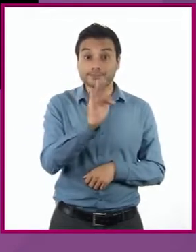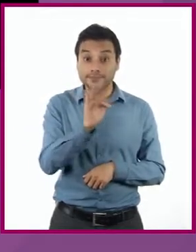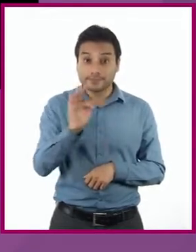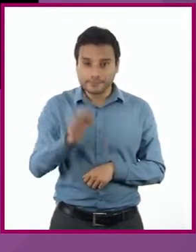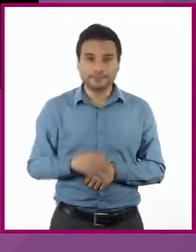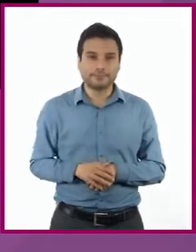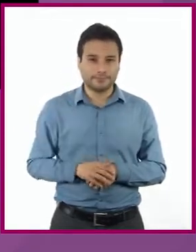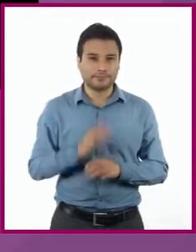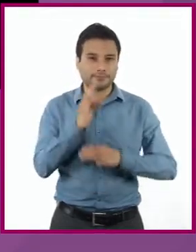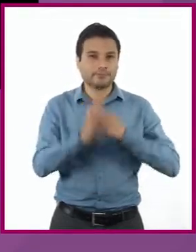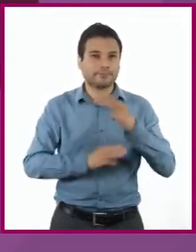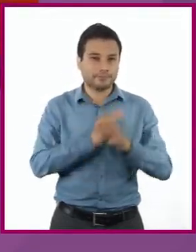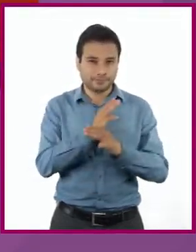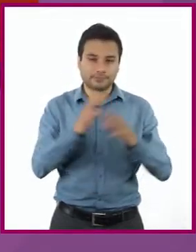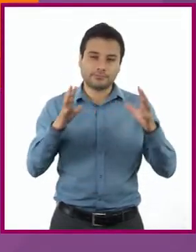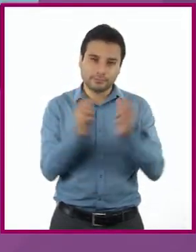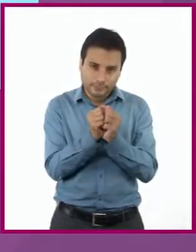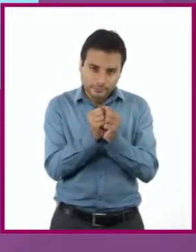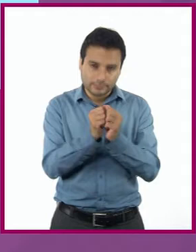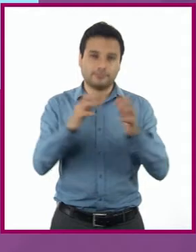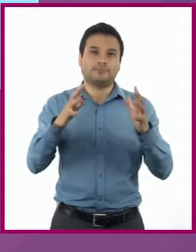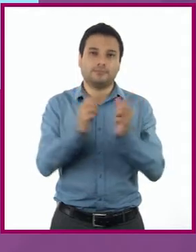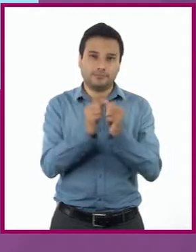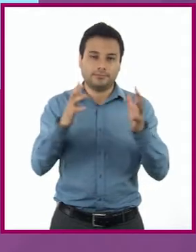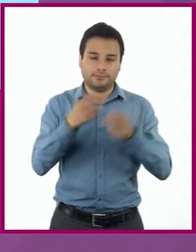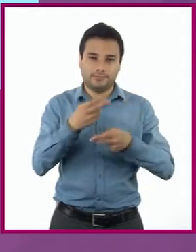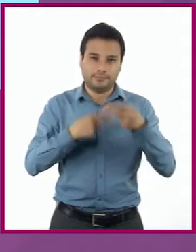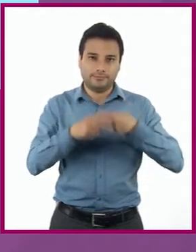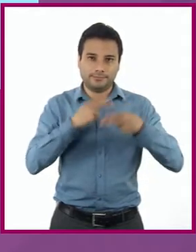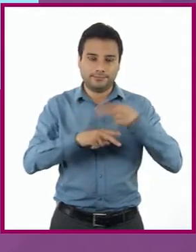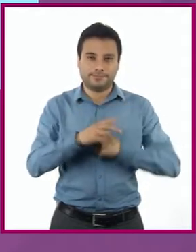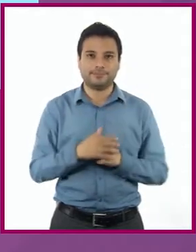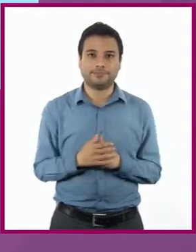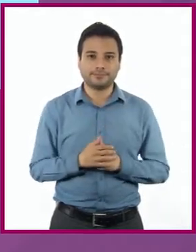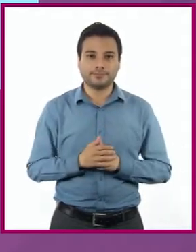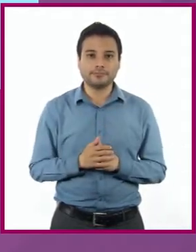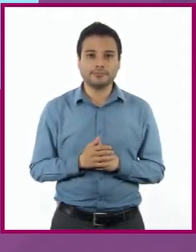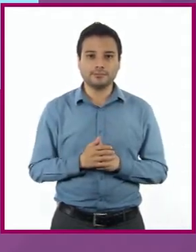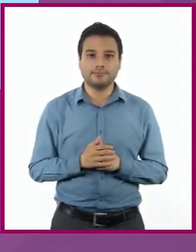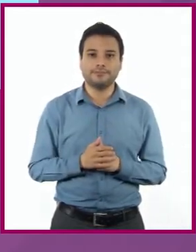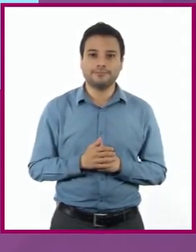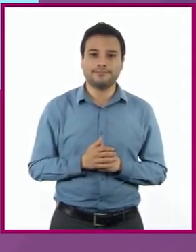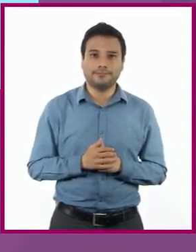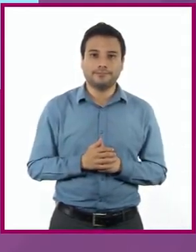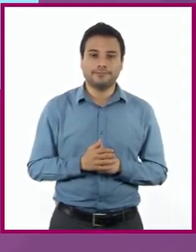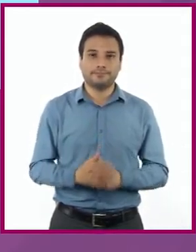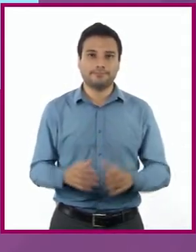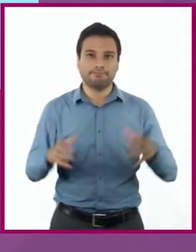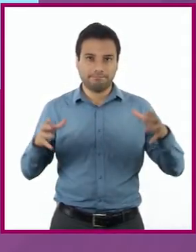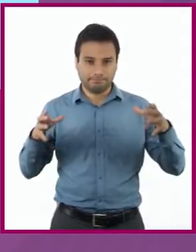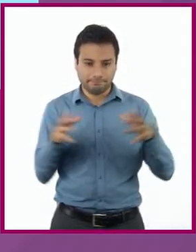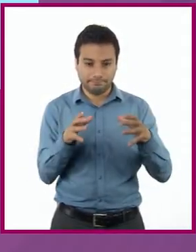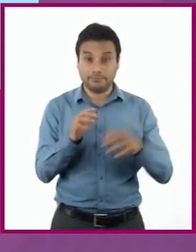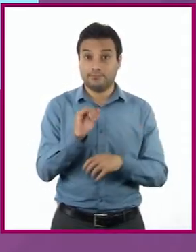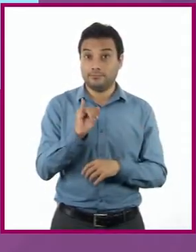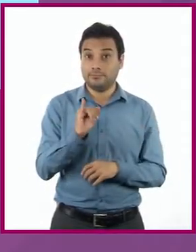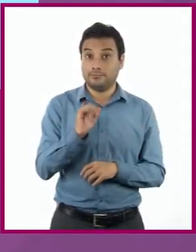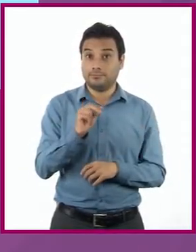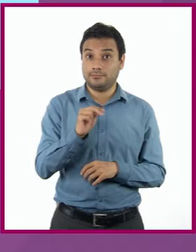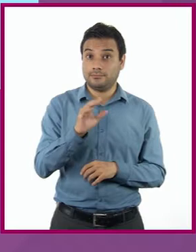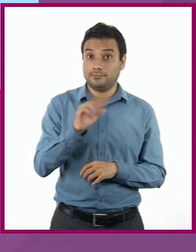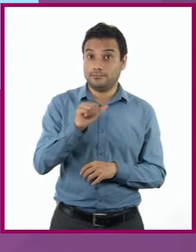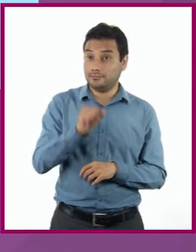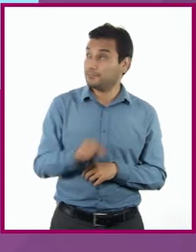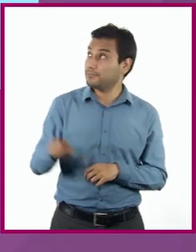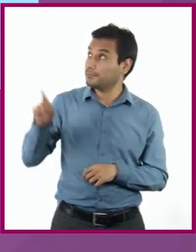ha destruido cada era. Ahora bien, los incas, en Perú, describen que antes de la creación